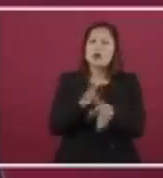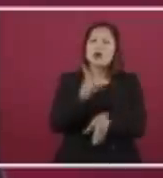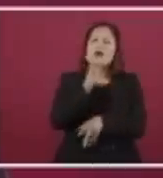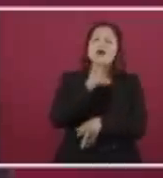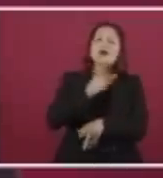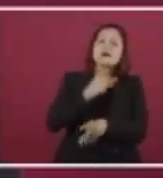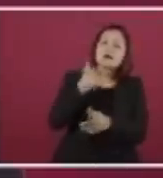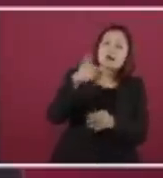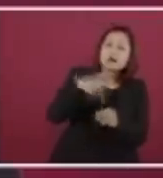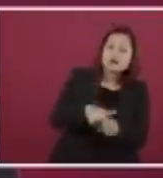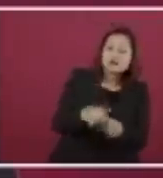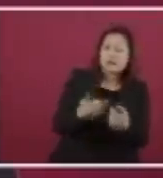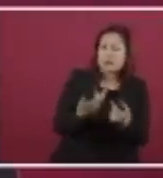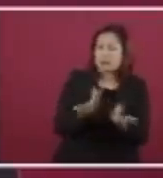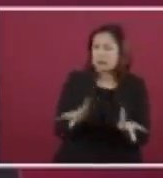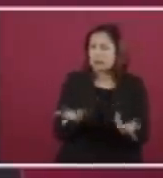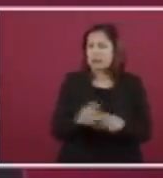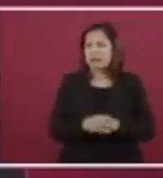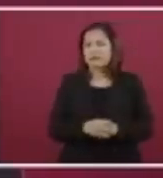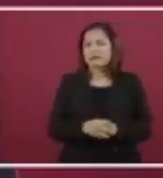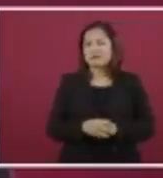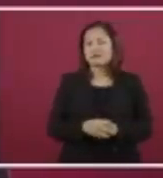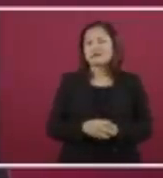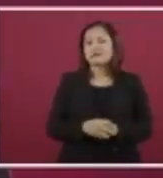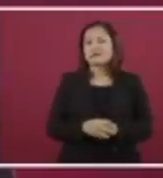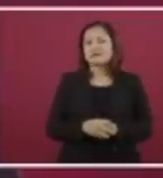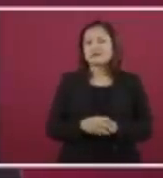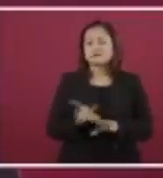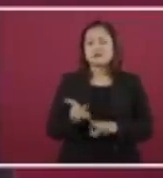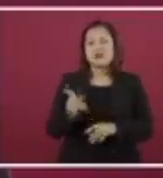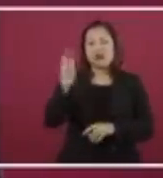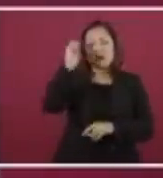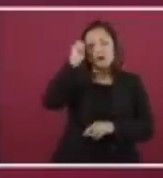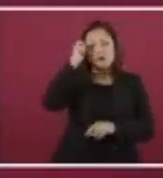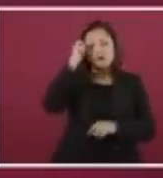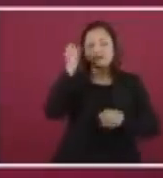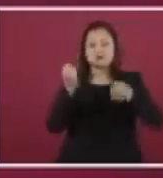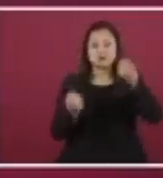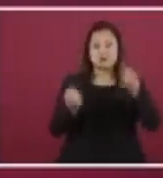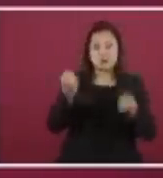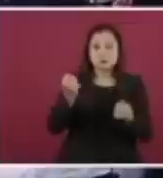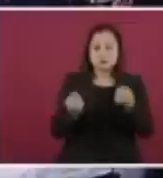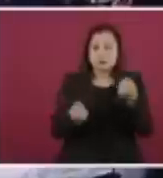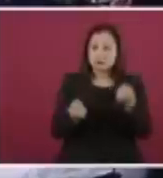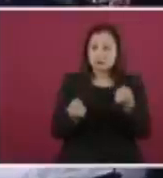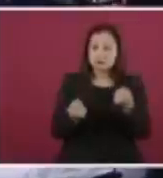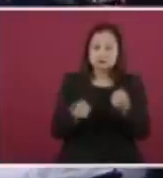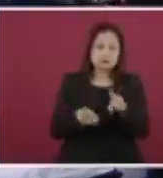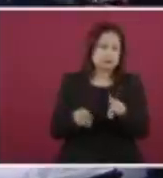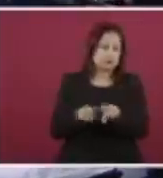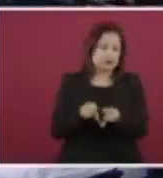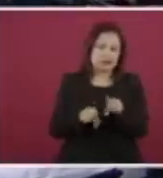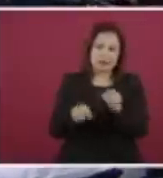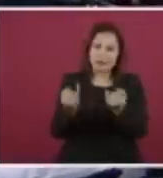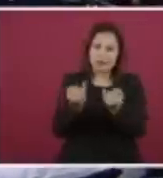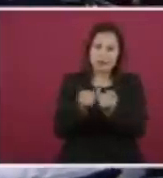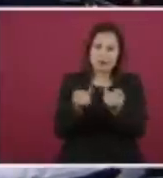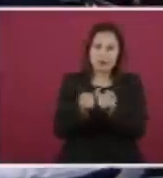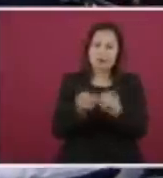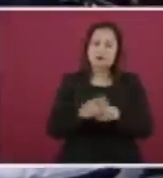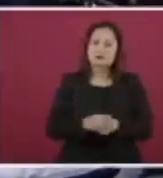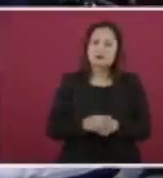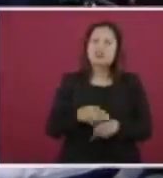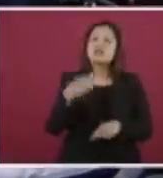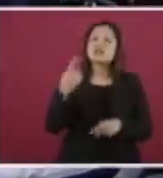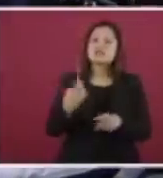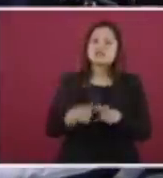El caso de los compañeros choferes, lo mismo. Solo van a tener